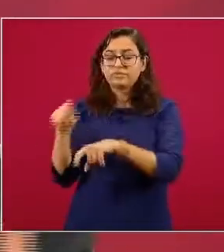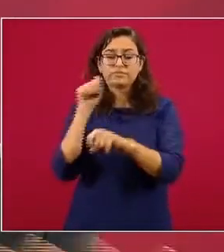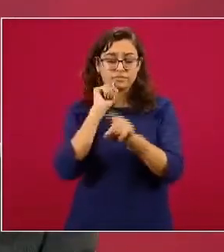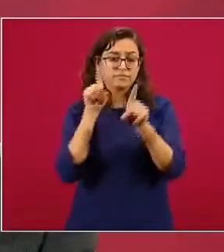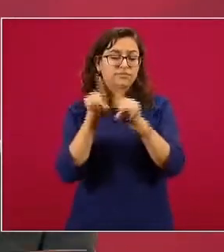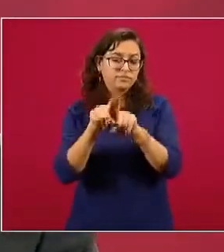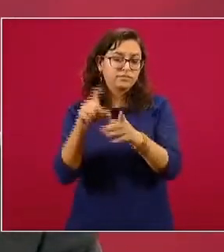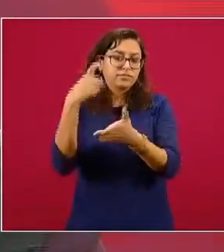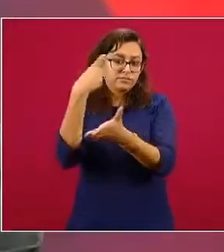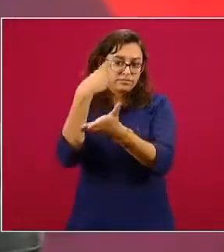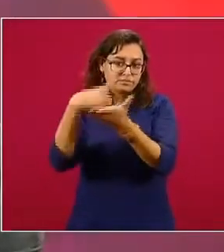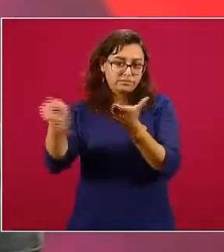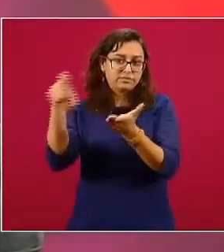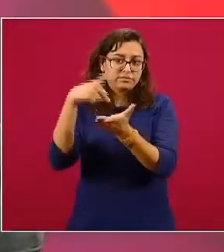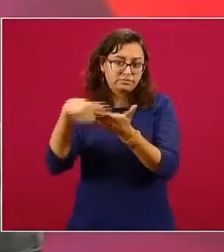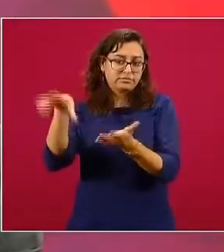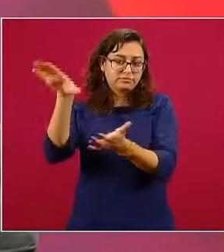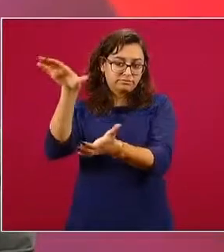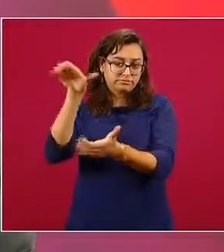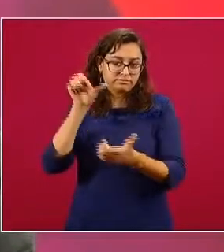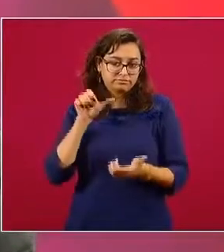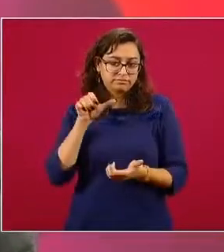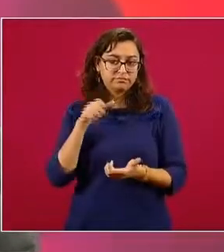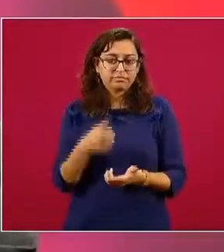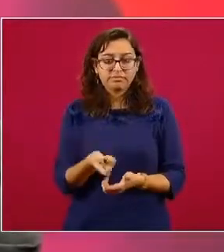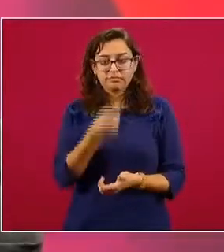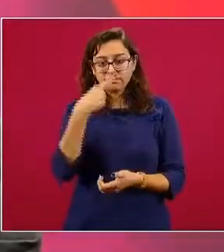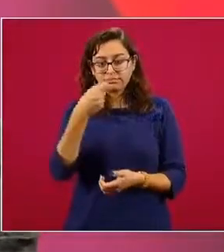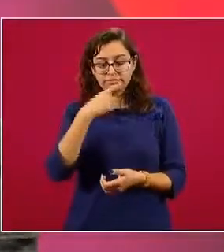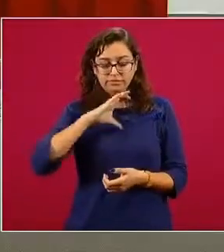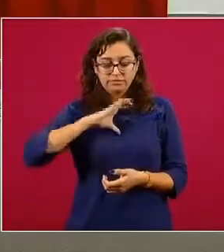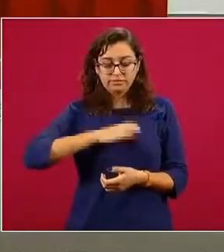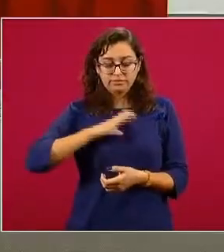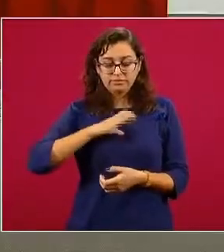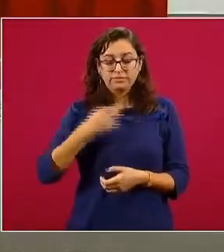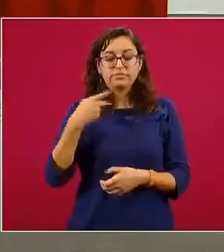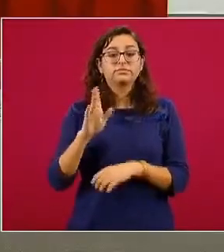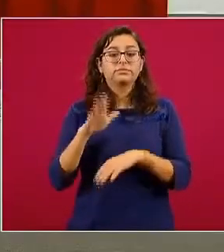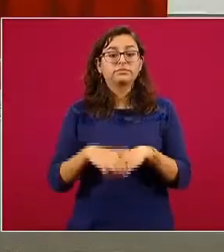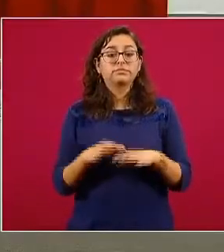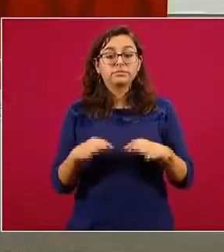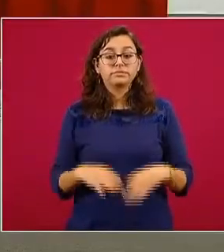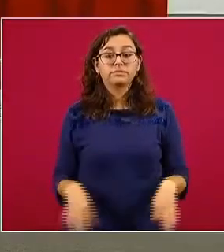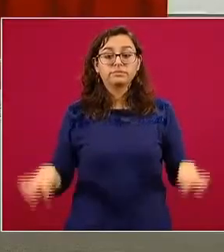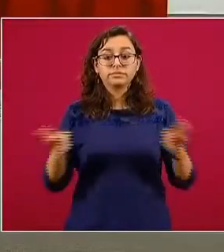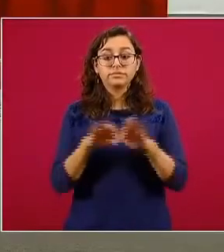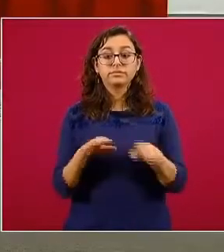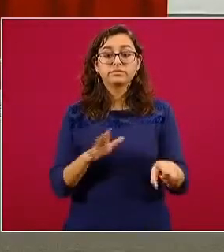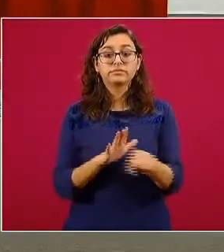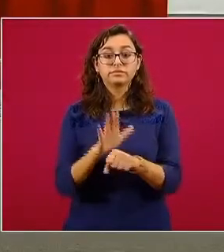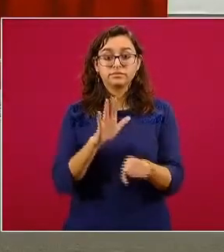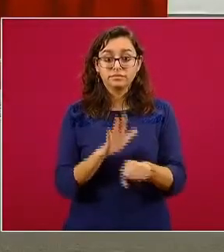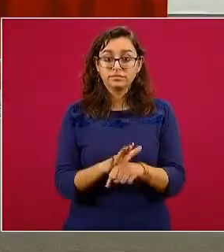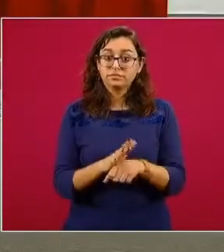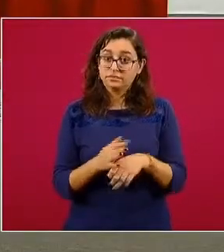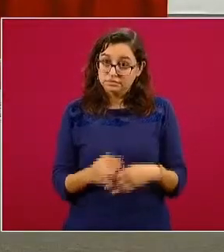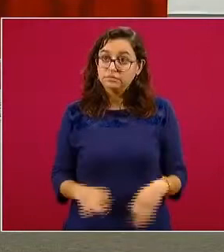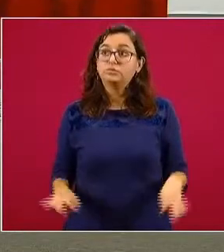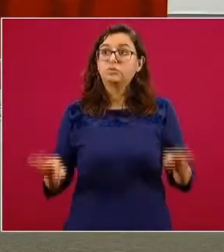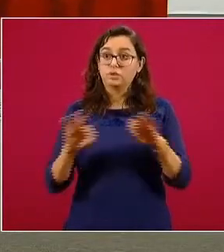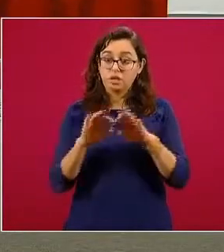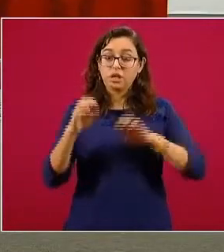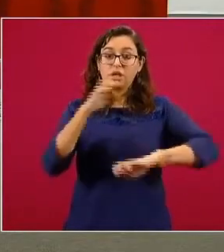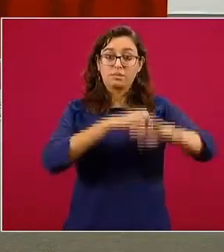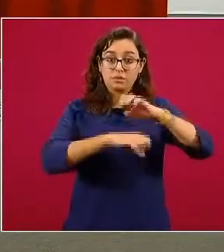abastecido de medicamentos oncológicos. Lo relevante aquí es que interesa tener múltiples proveedores